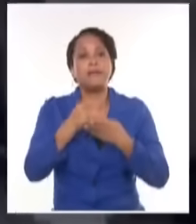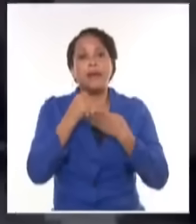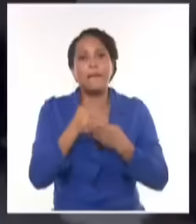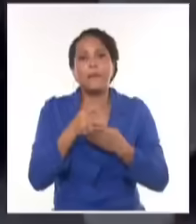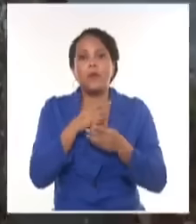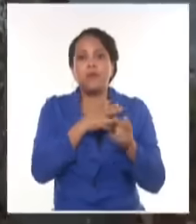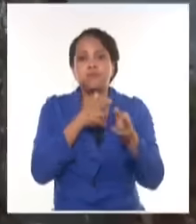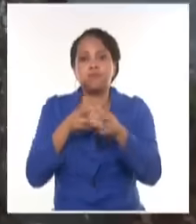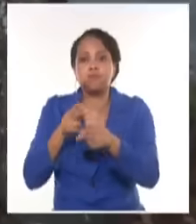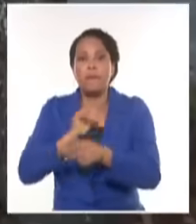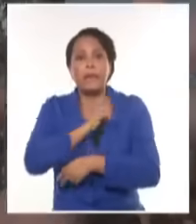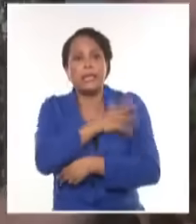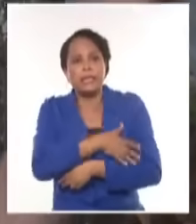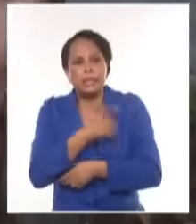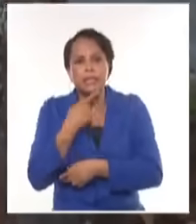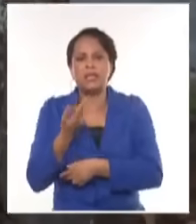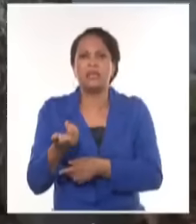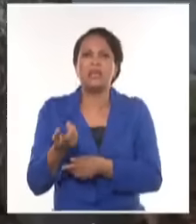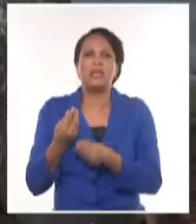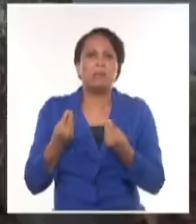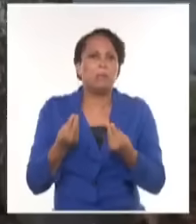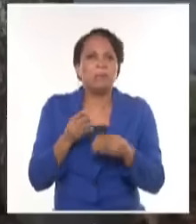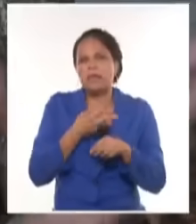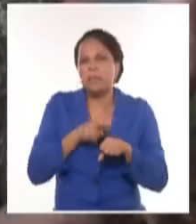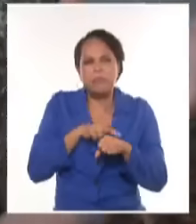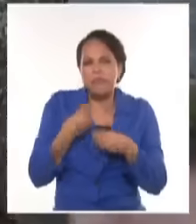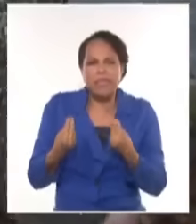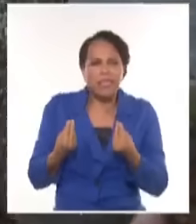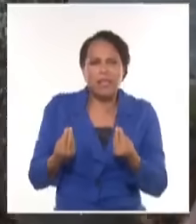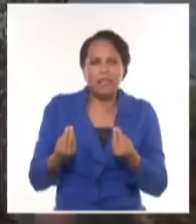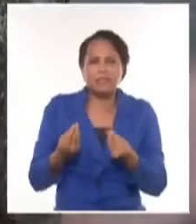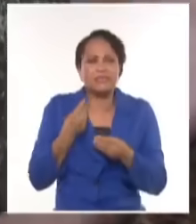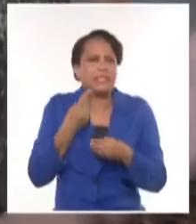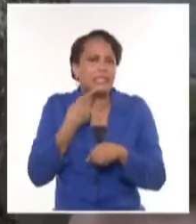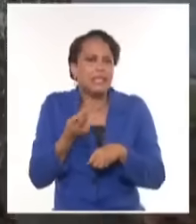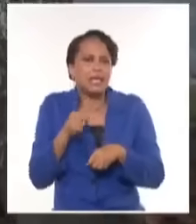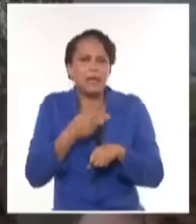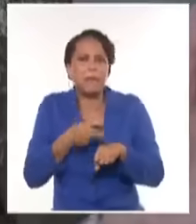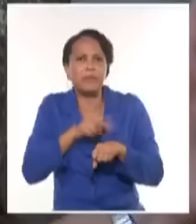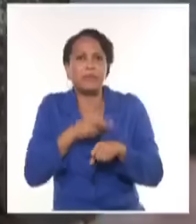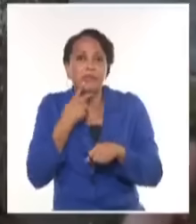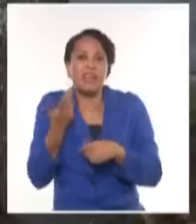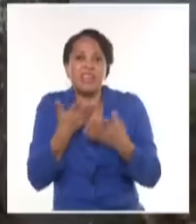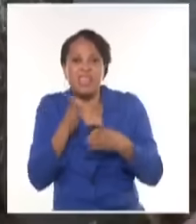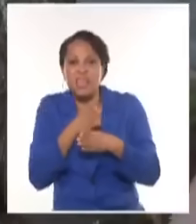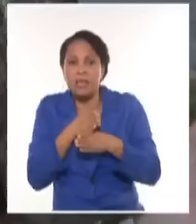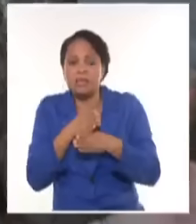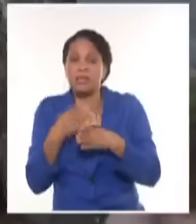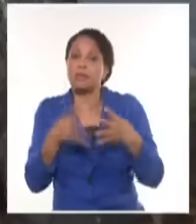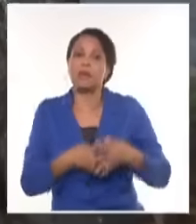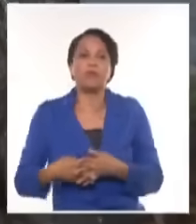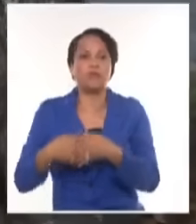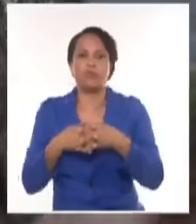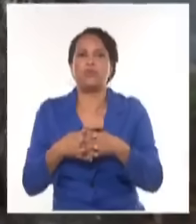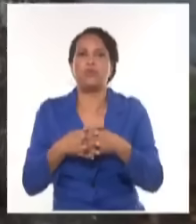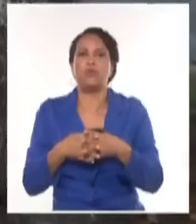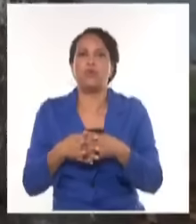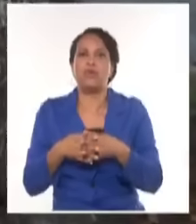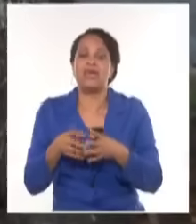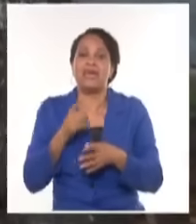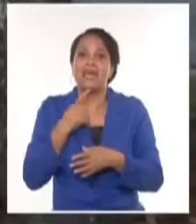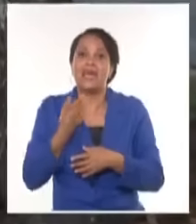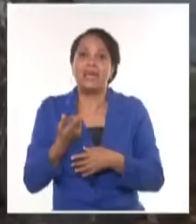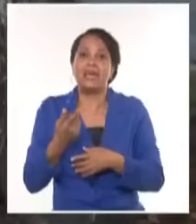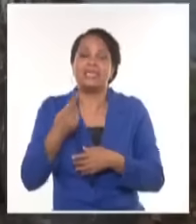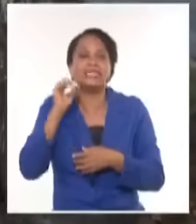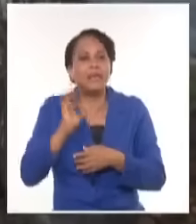pueblo palestino. Y realmente, ¿qué puede representar él? ¿Qué puede representar él a un monstruo? Porque qué cosa es Estados Unidos si no es un monstruo que nos está